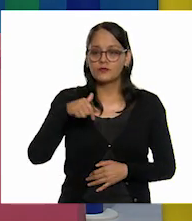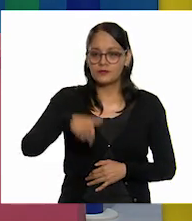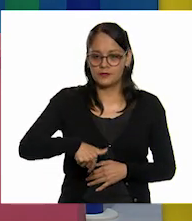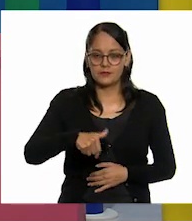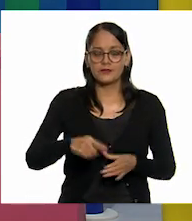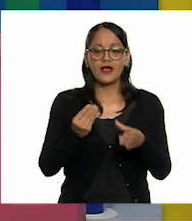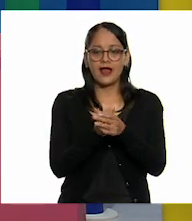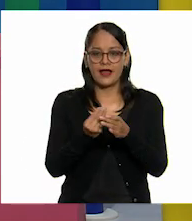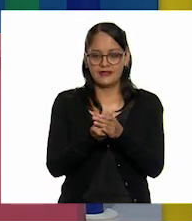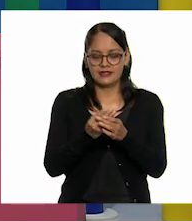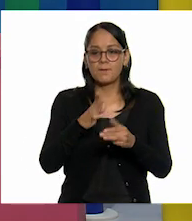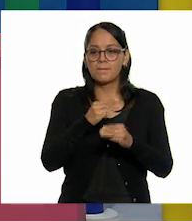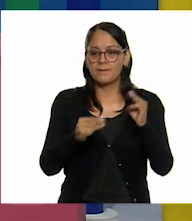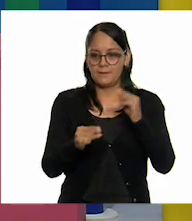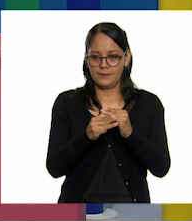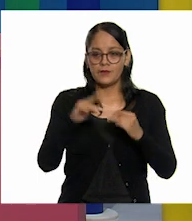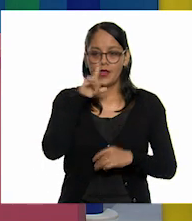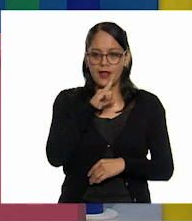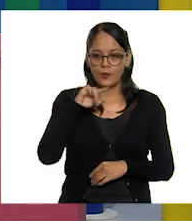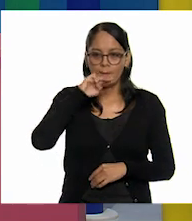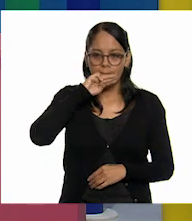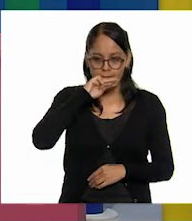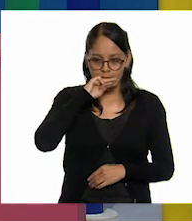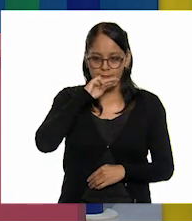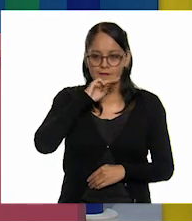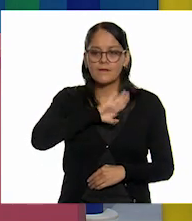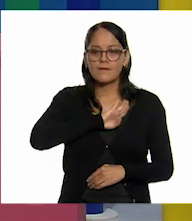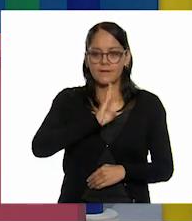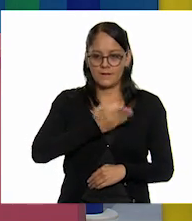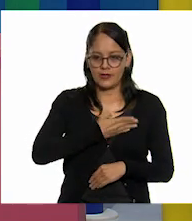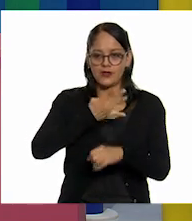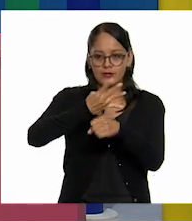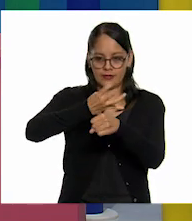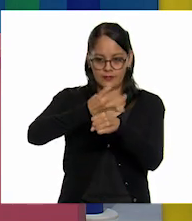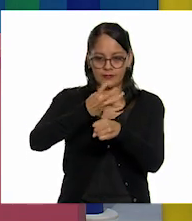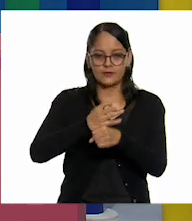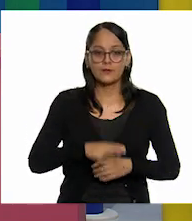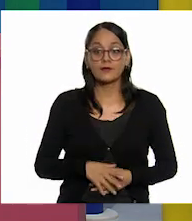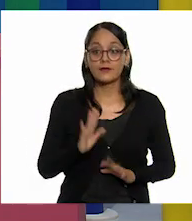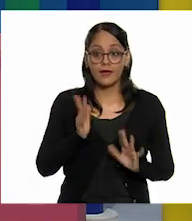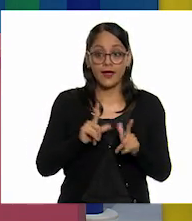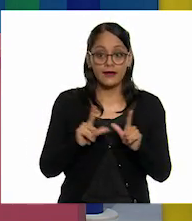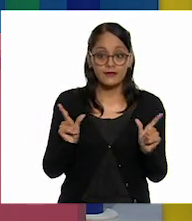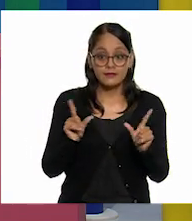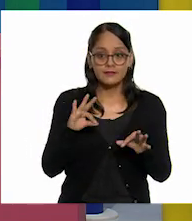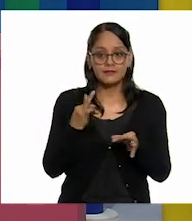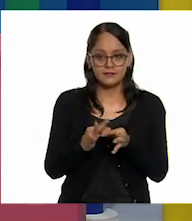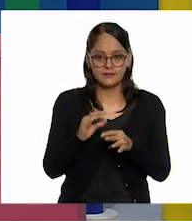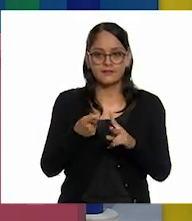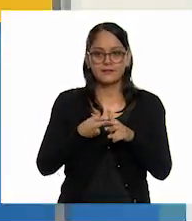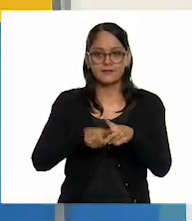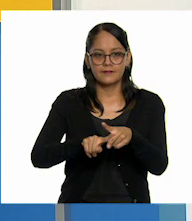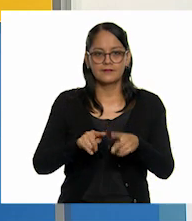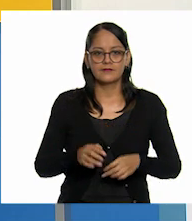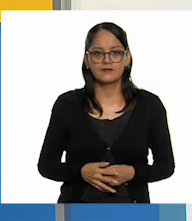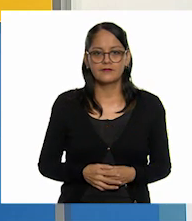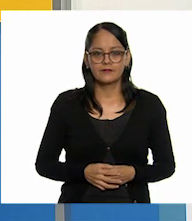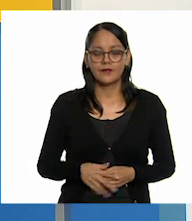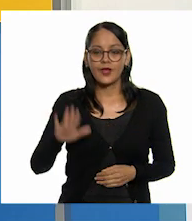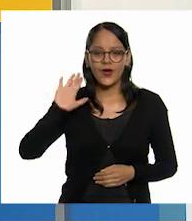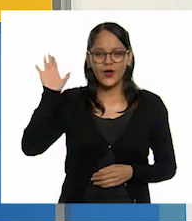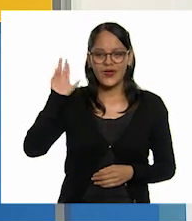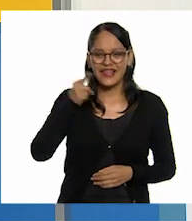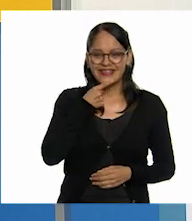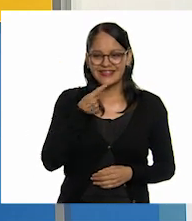esta clase de lengua materna español de cuarto grado. Así que si ya estamos listos, pues comenzamos. Hola,